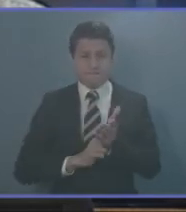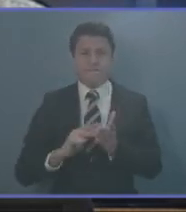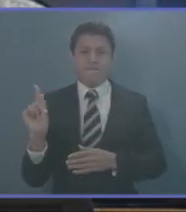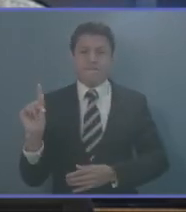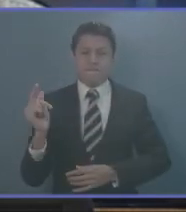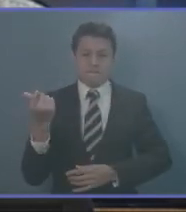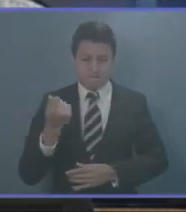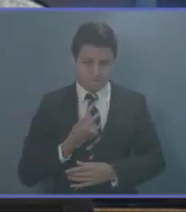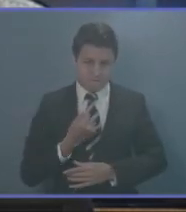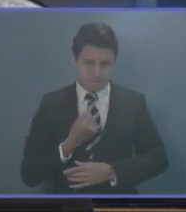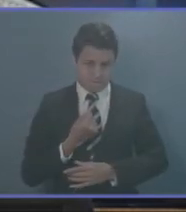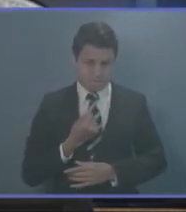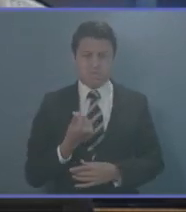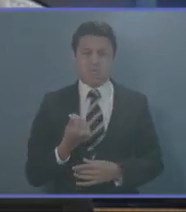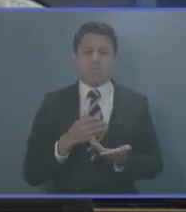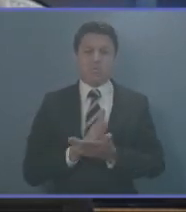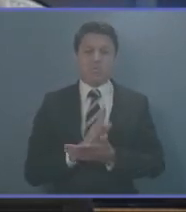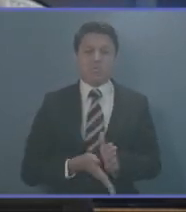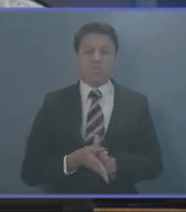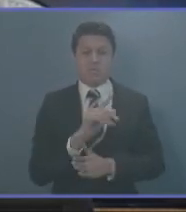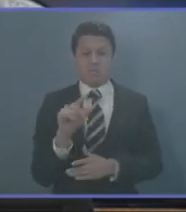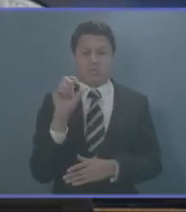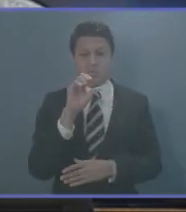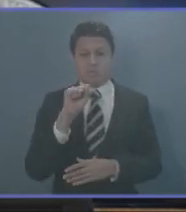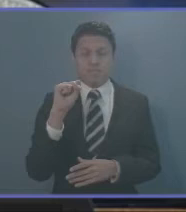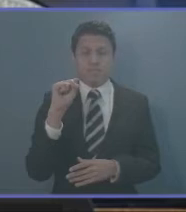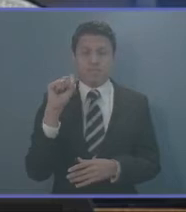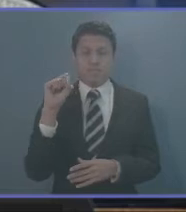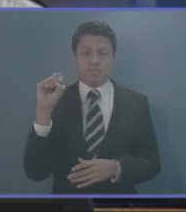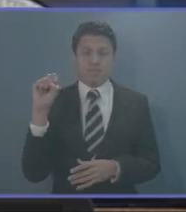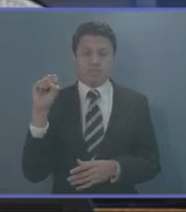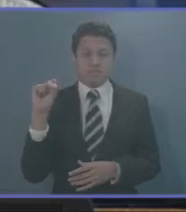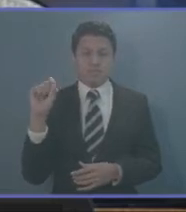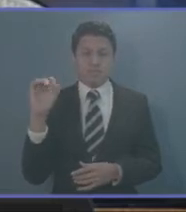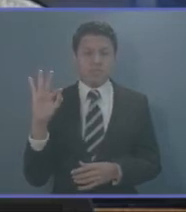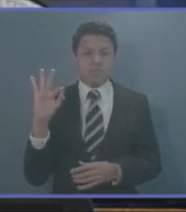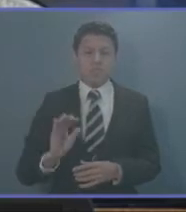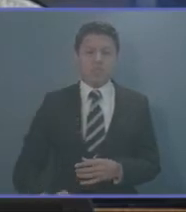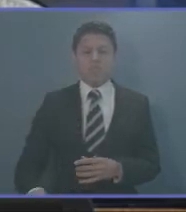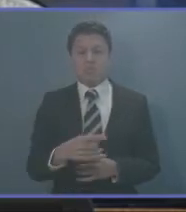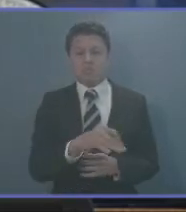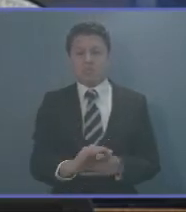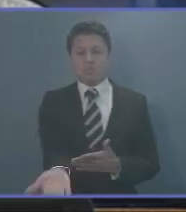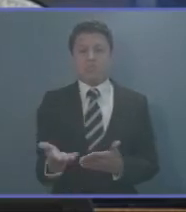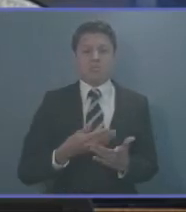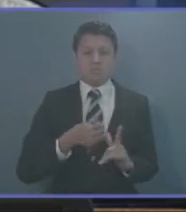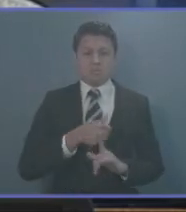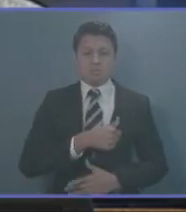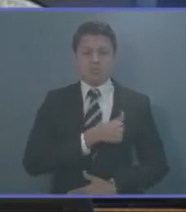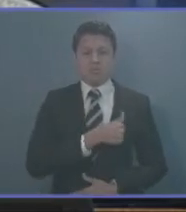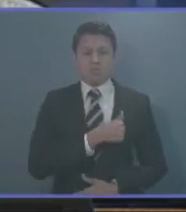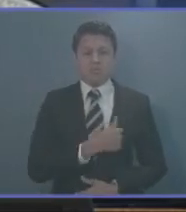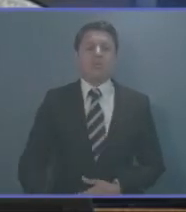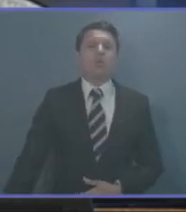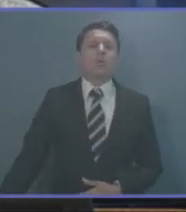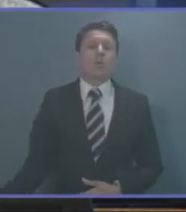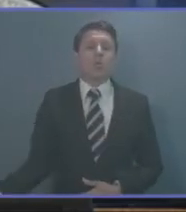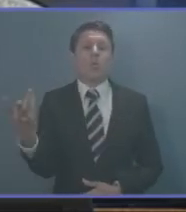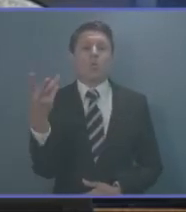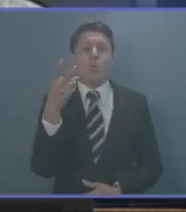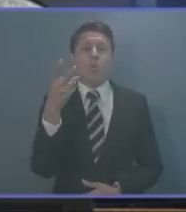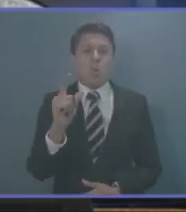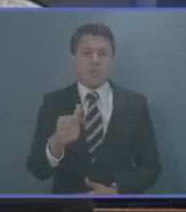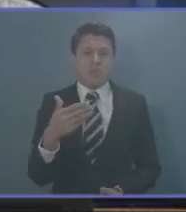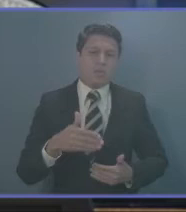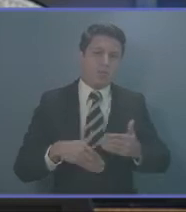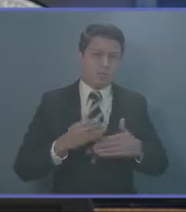emanadas por la superintendencia del sistema financiero, el encaje legal correspondiente y el monto de los bienes que administren en